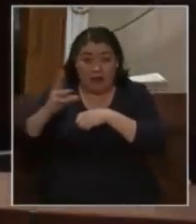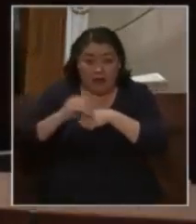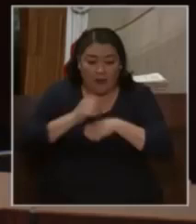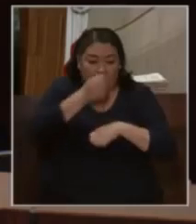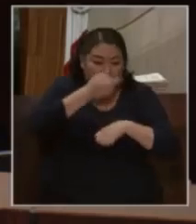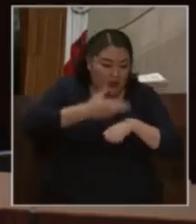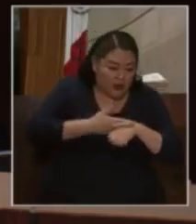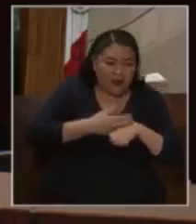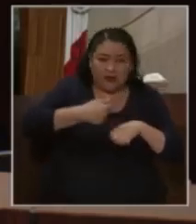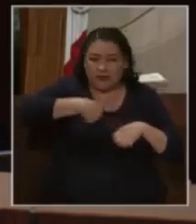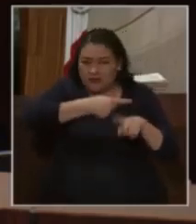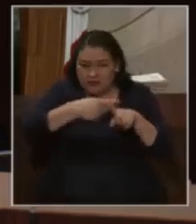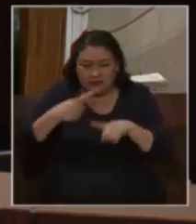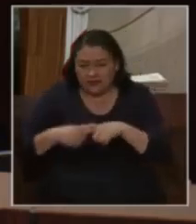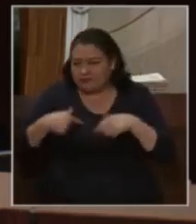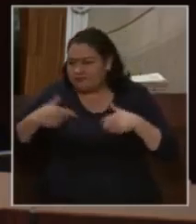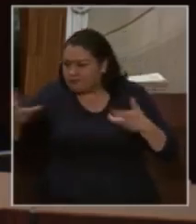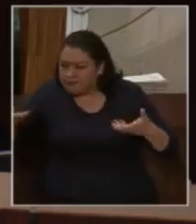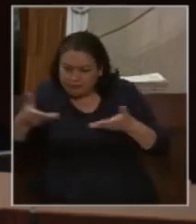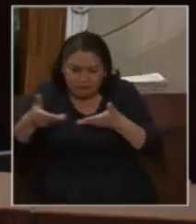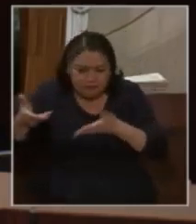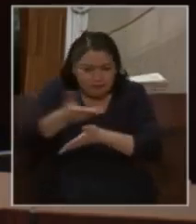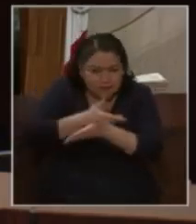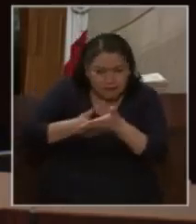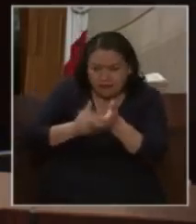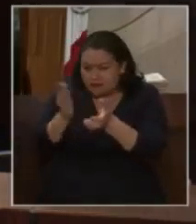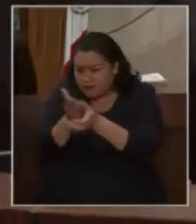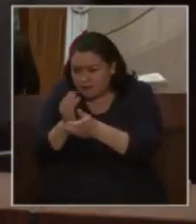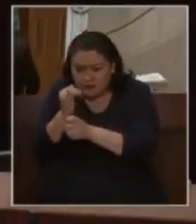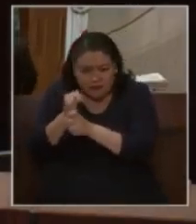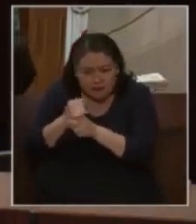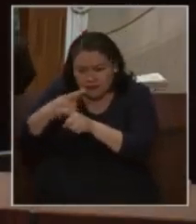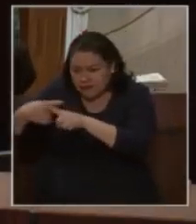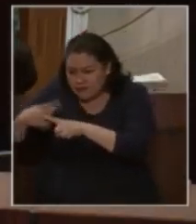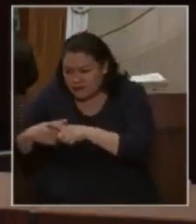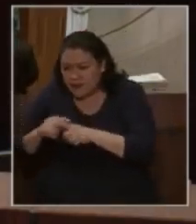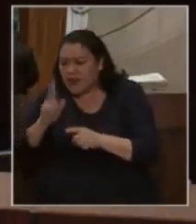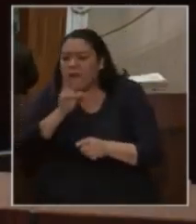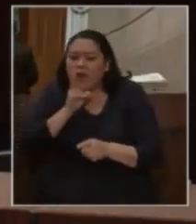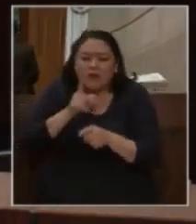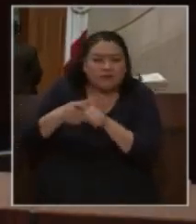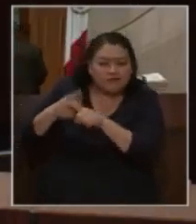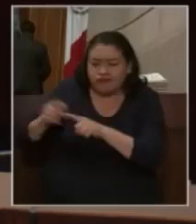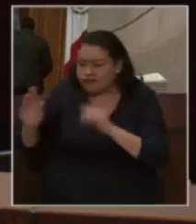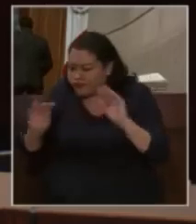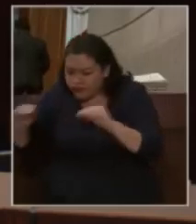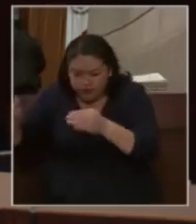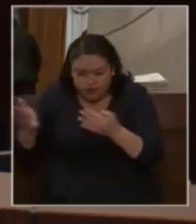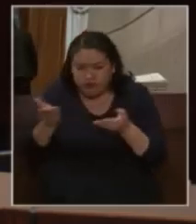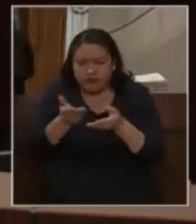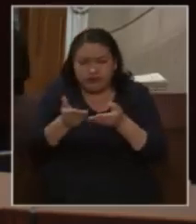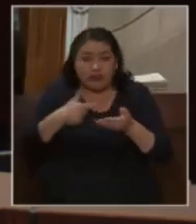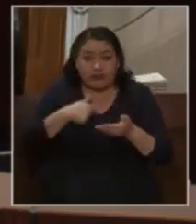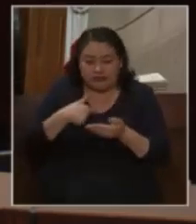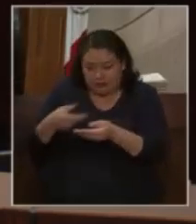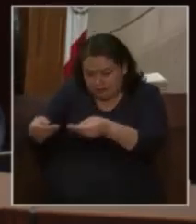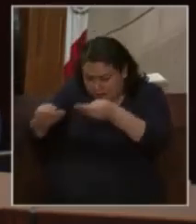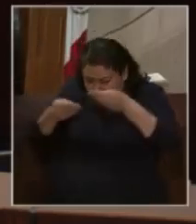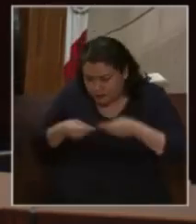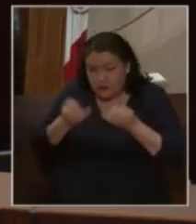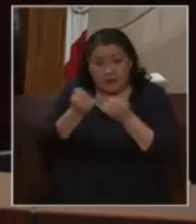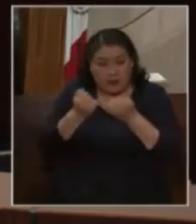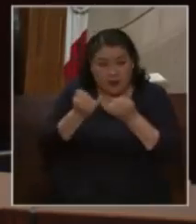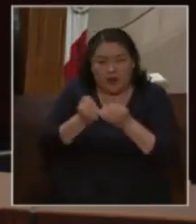secretarios comisionados tuvieron pleno acceso a los expedientes, a los elementos de prueba y desde luego yo pondero y agradezco